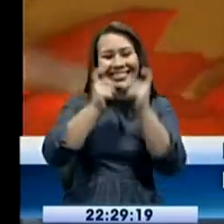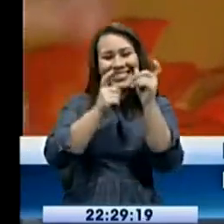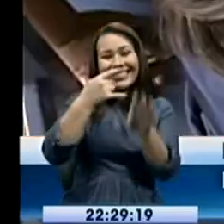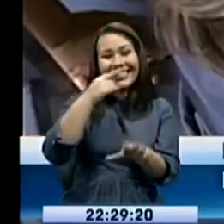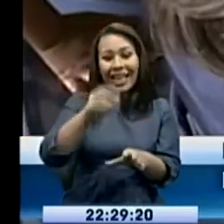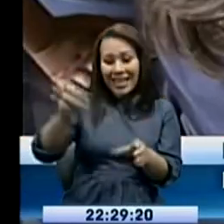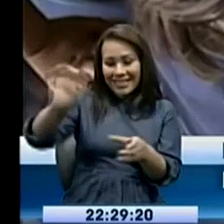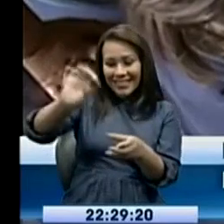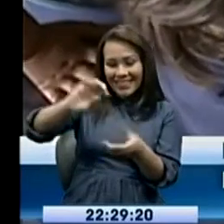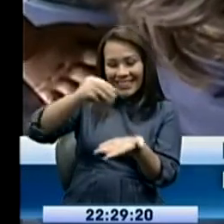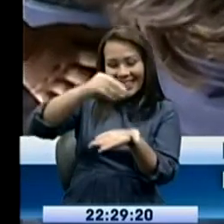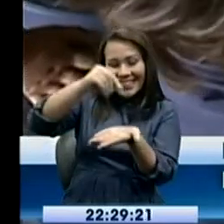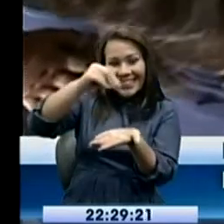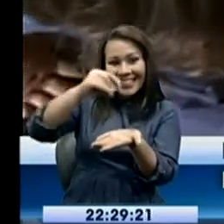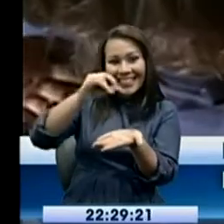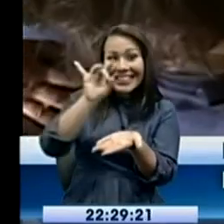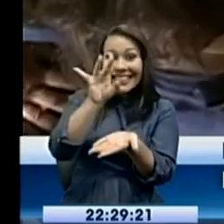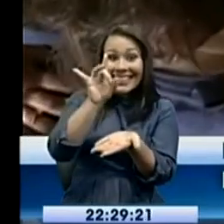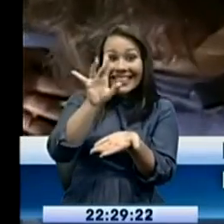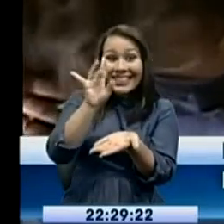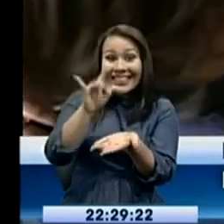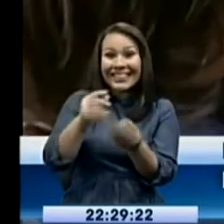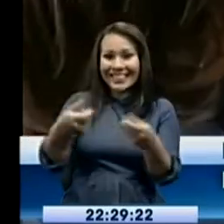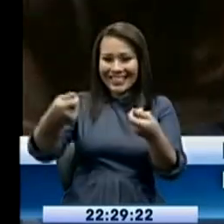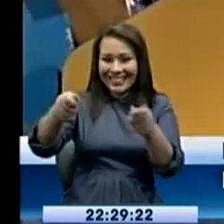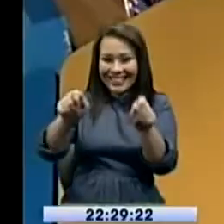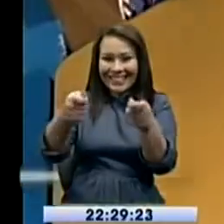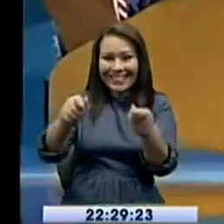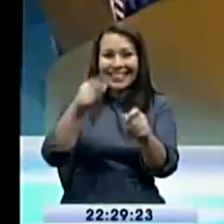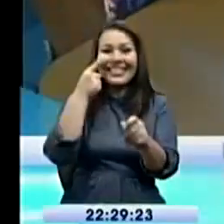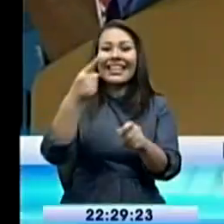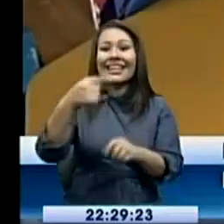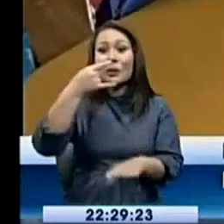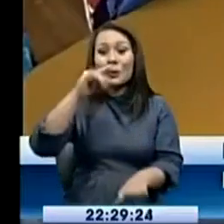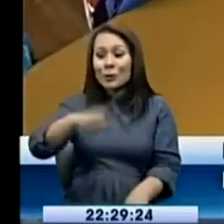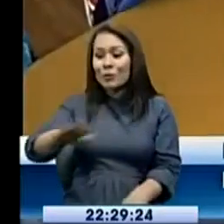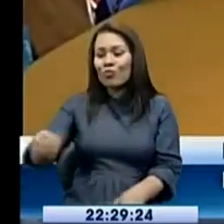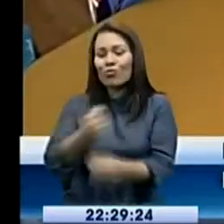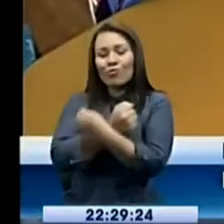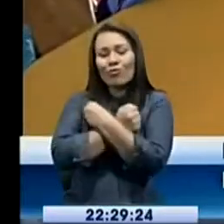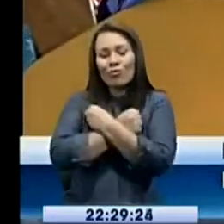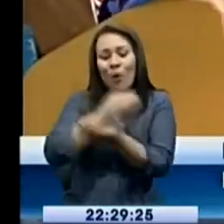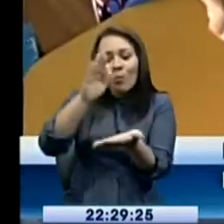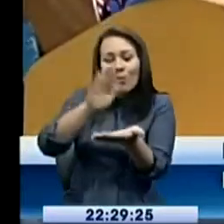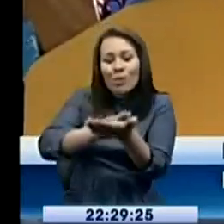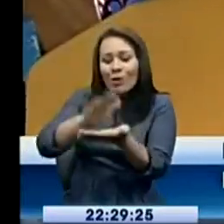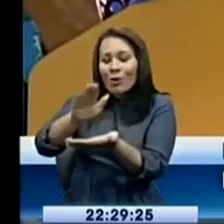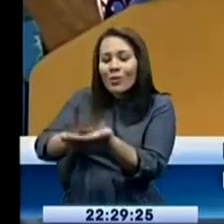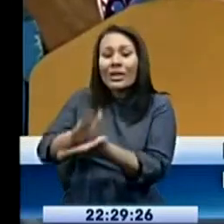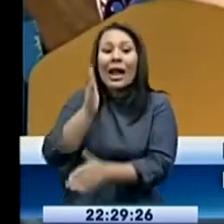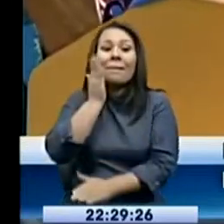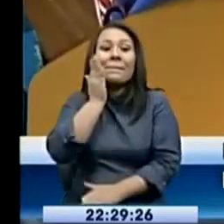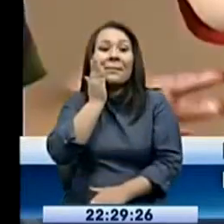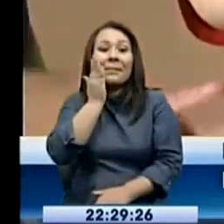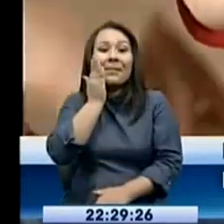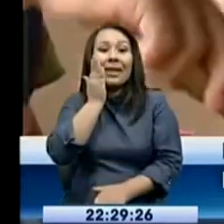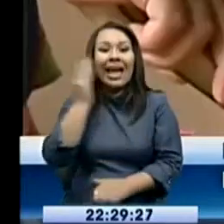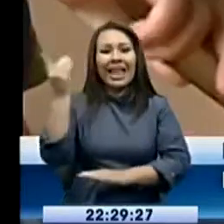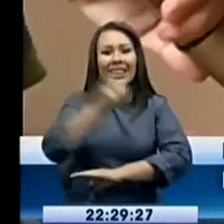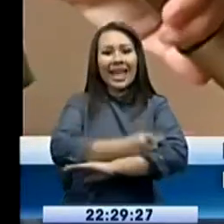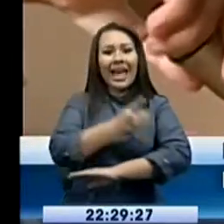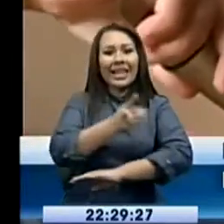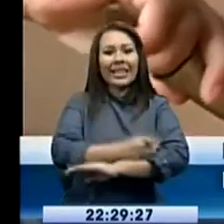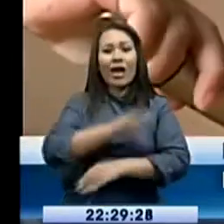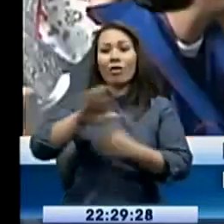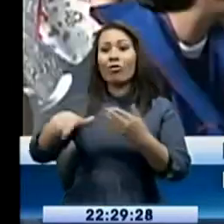escarcha, goma, trocitos de lana y cartulinas, estos pequeñitos plasman el amor que sienten por aquellas mujeres que a diario en los actos